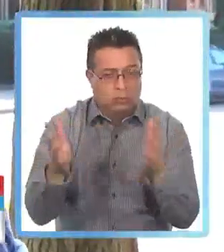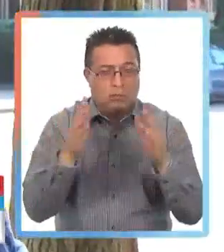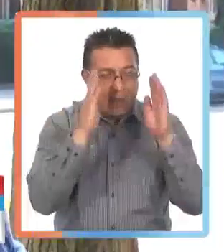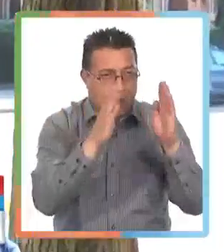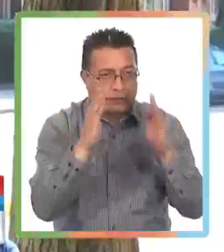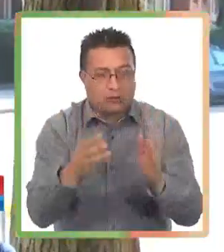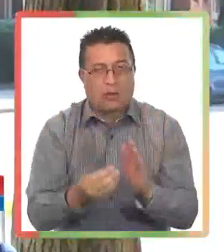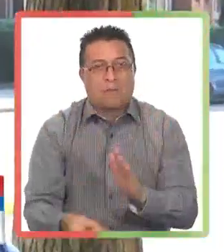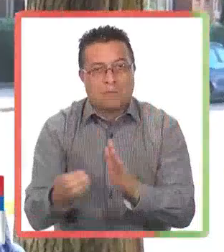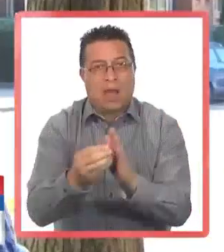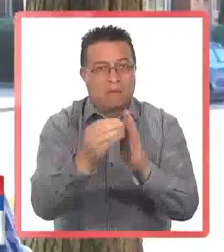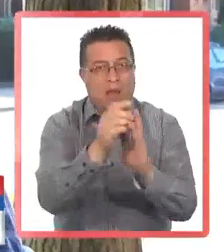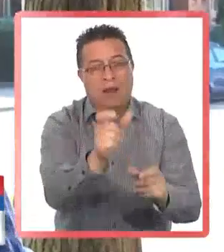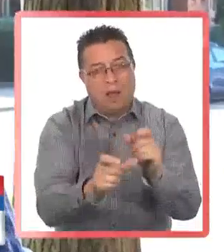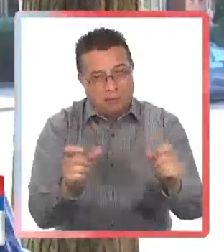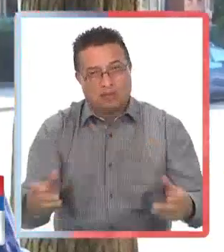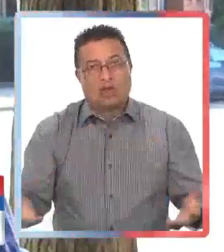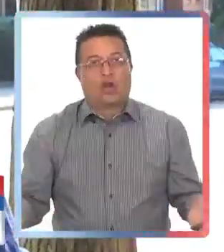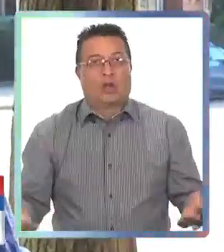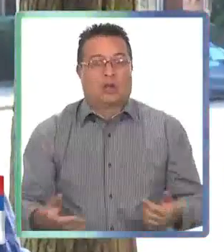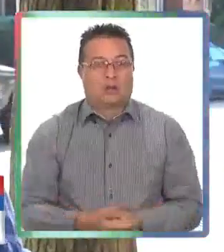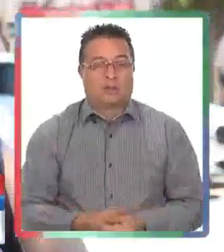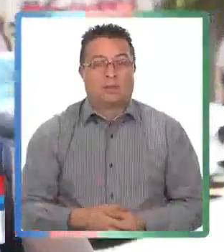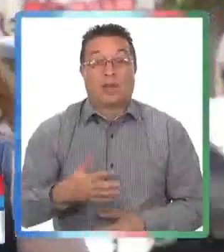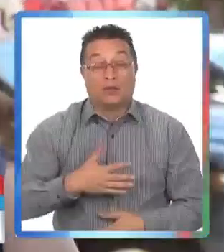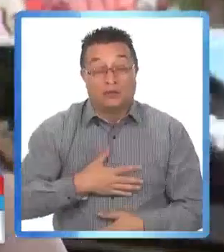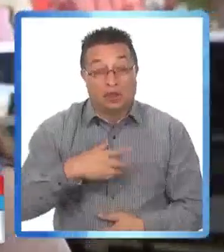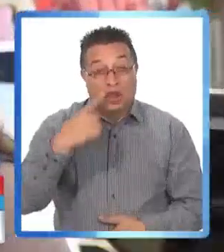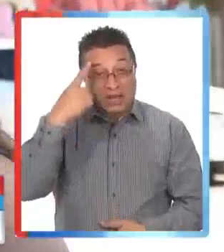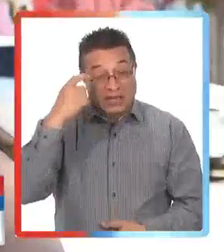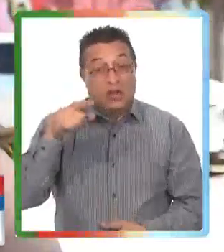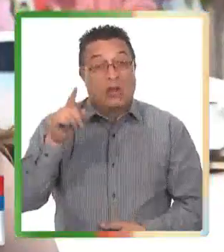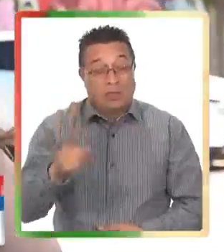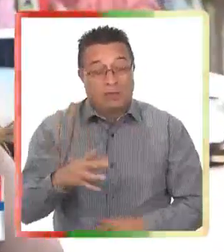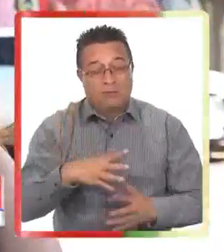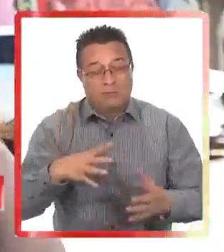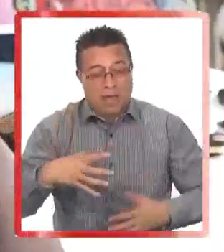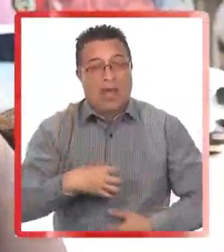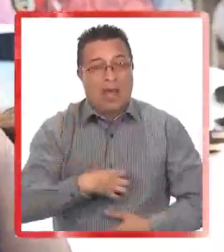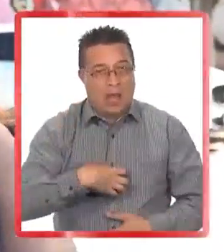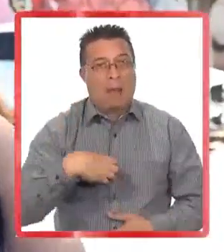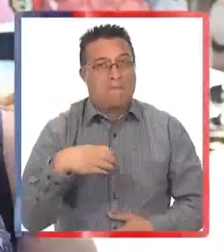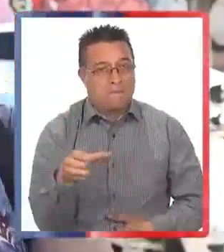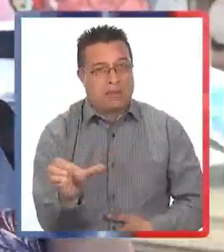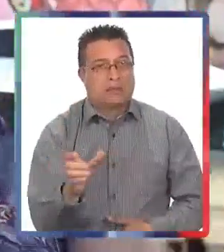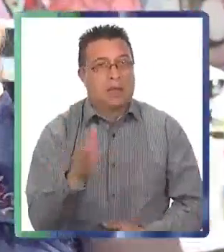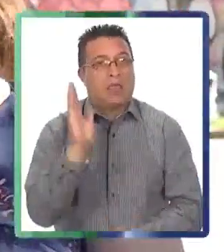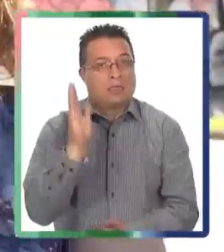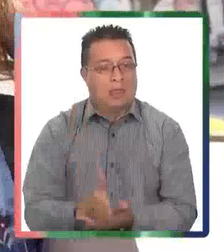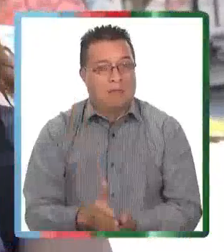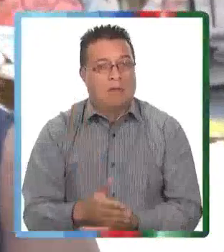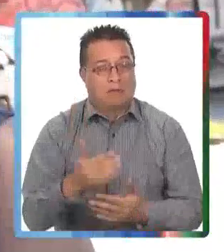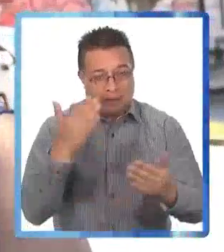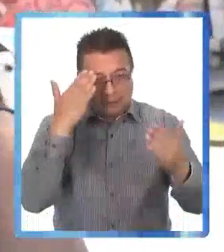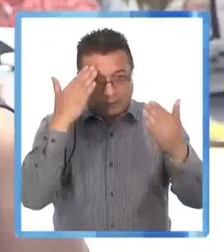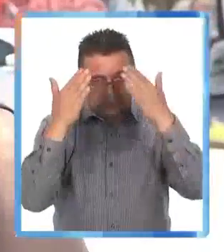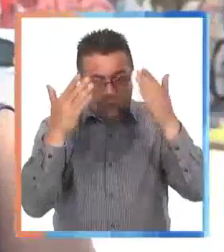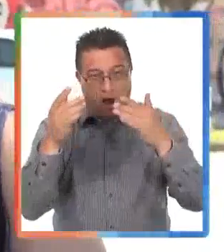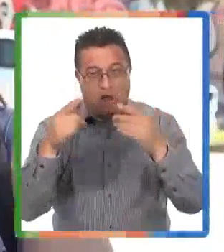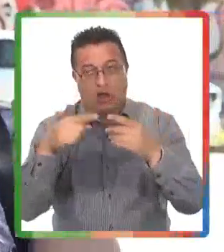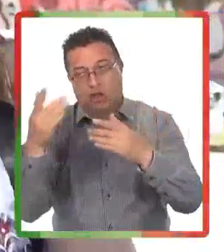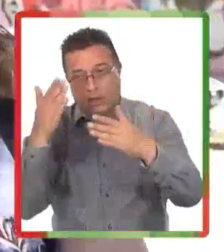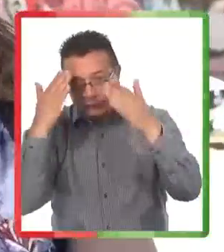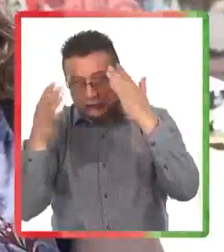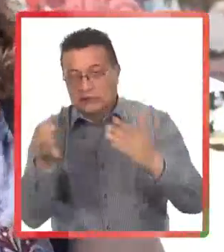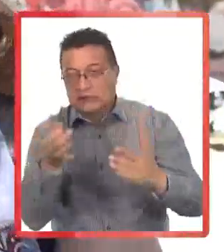haya más atención para la gente. Yo creo que hay que ser más empático, tratar de ir a ver un psicólogo,